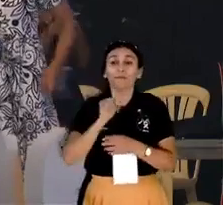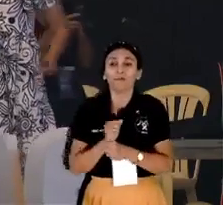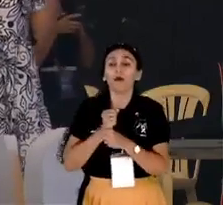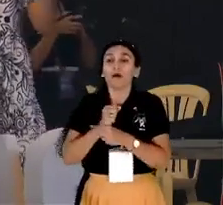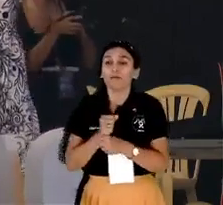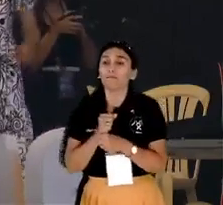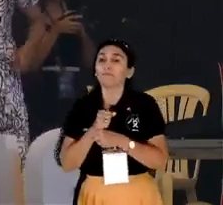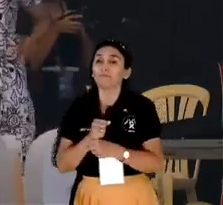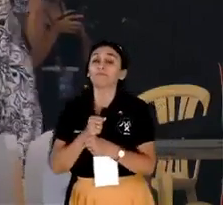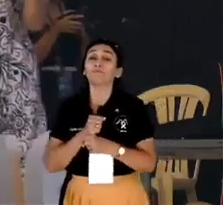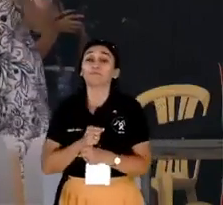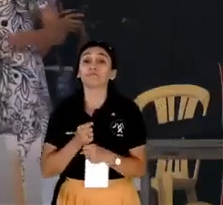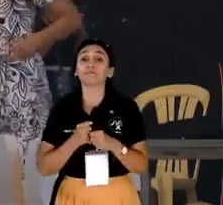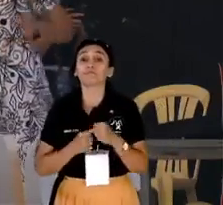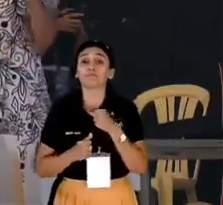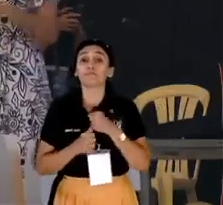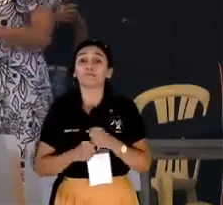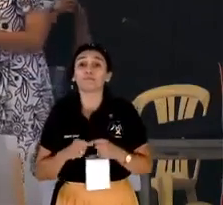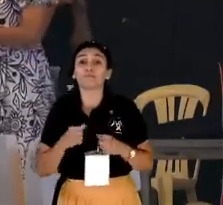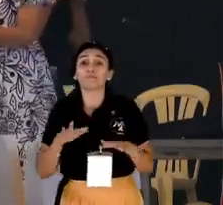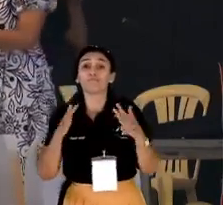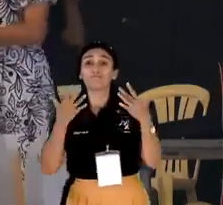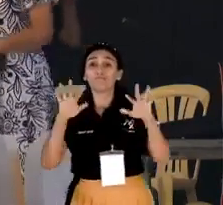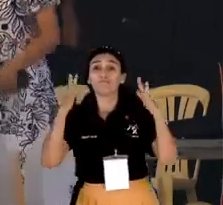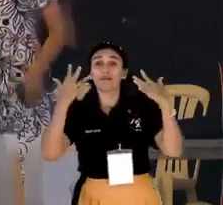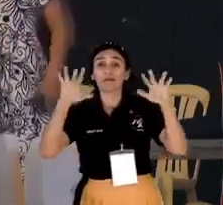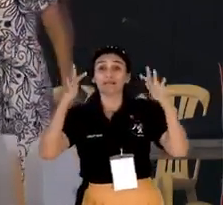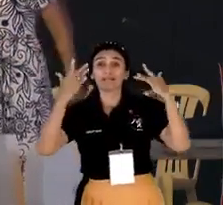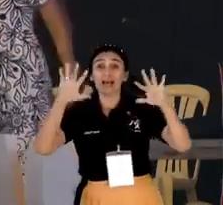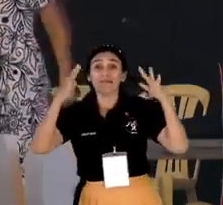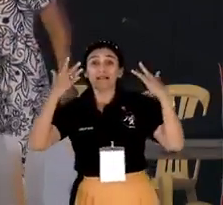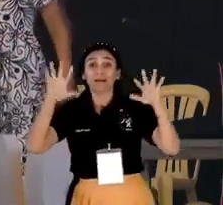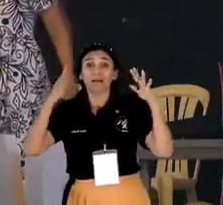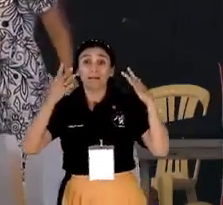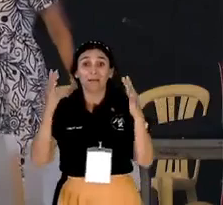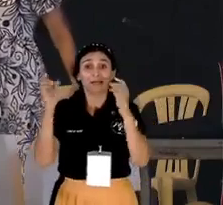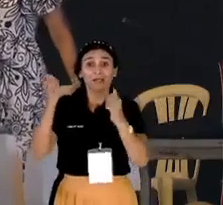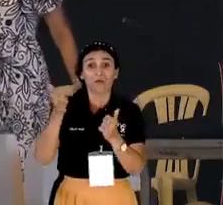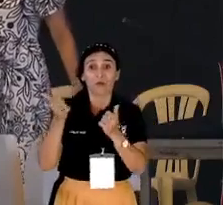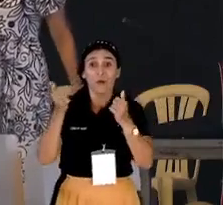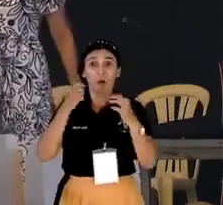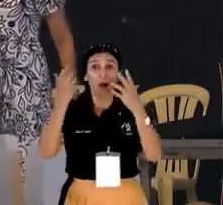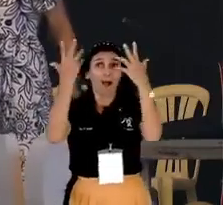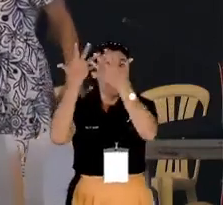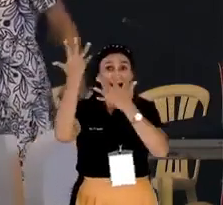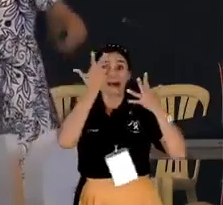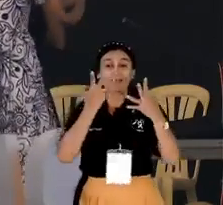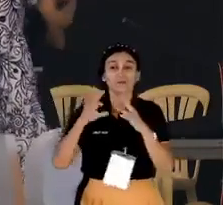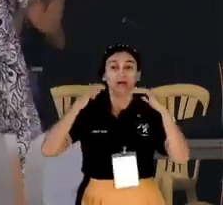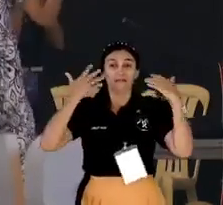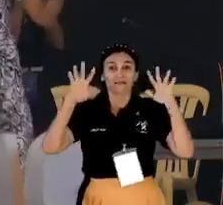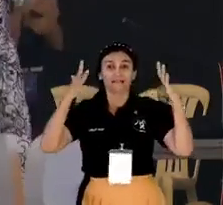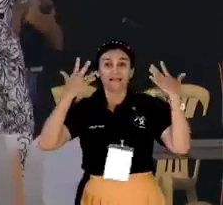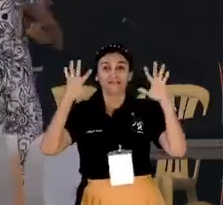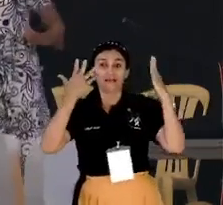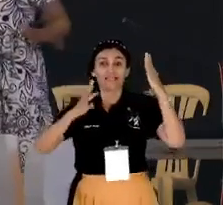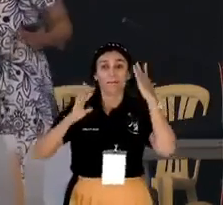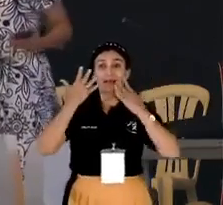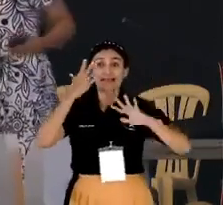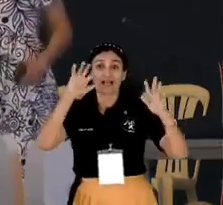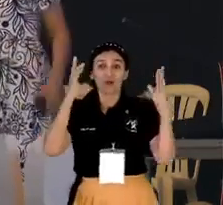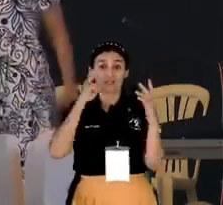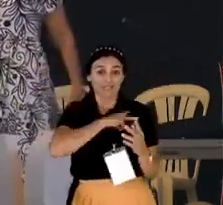una fiesta, fiesta pentecostal. Esta es una fiesta y muy espiritual. Y esta es una fiesta,